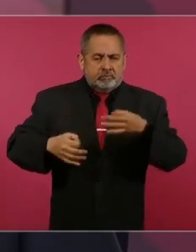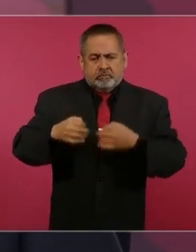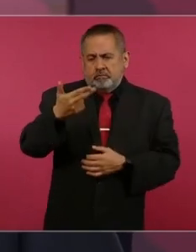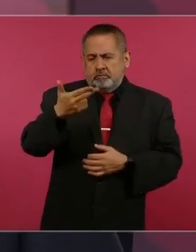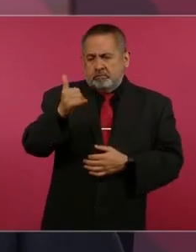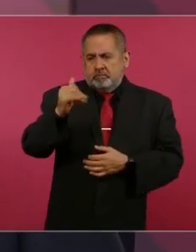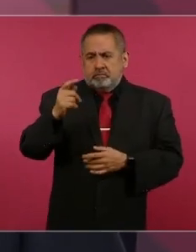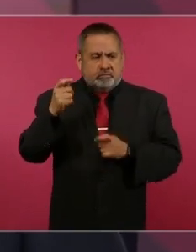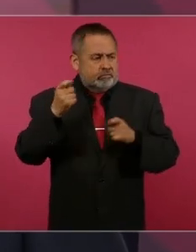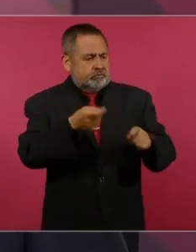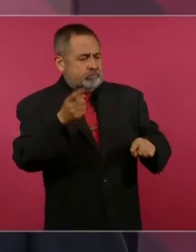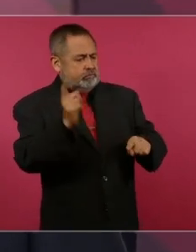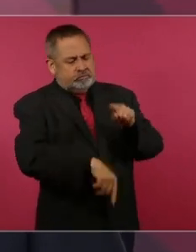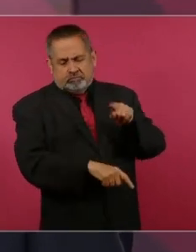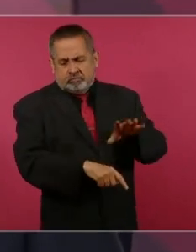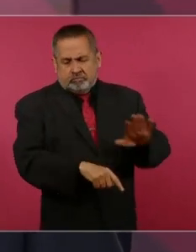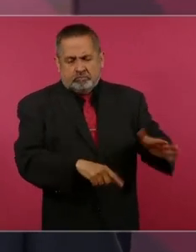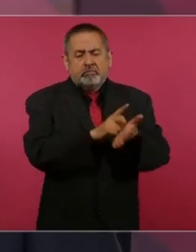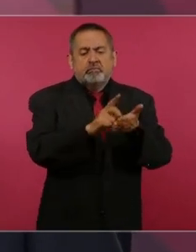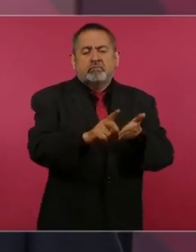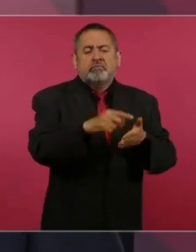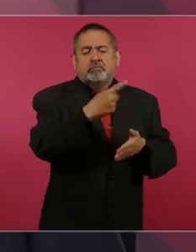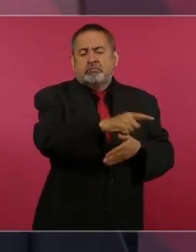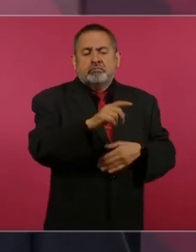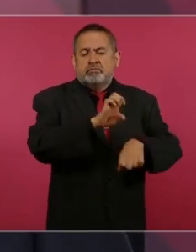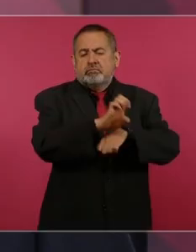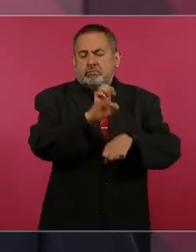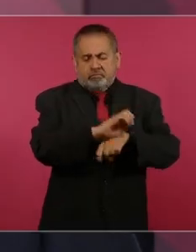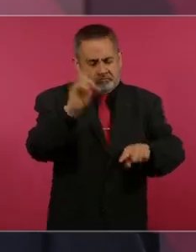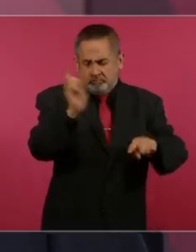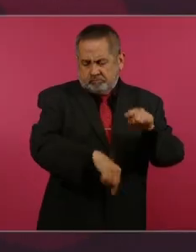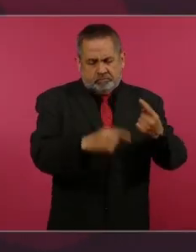suspenda los derechos de Ecuador